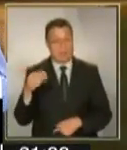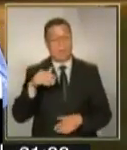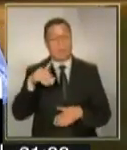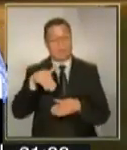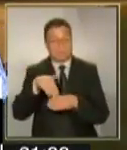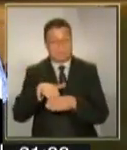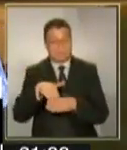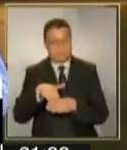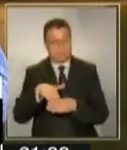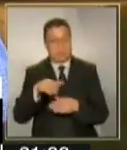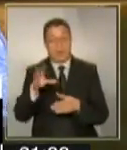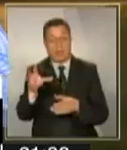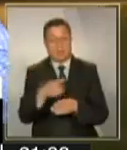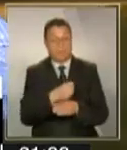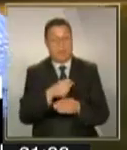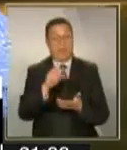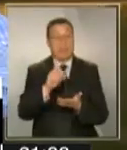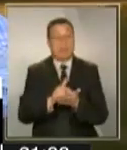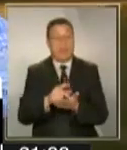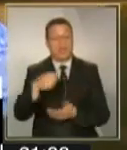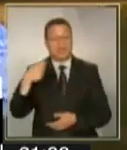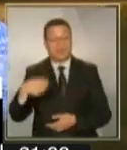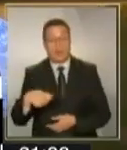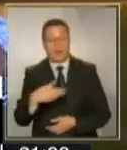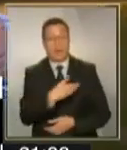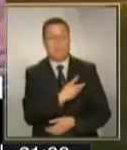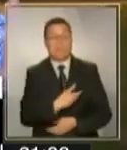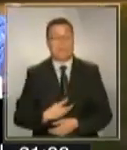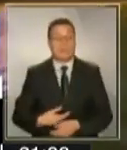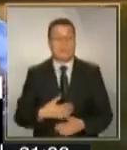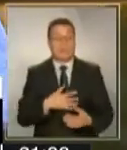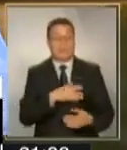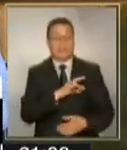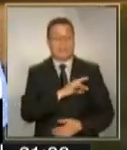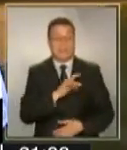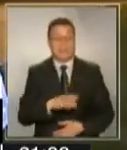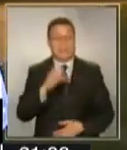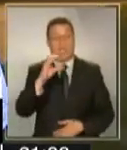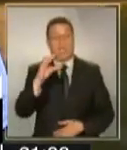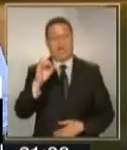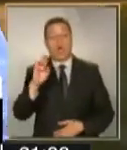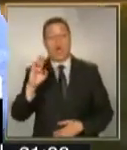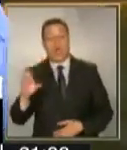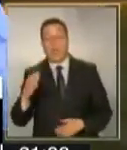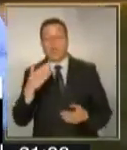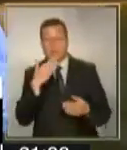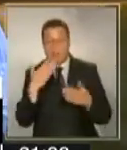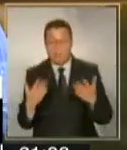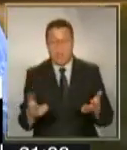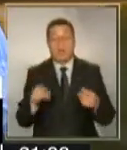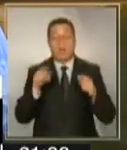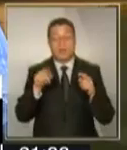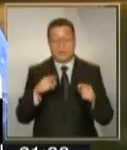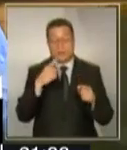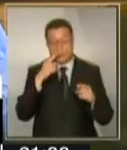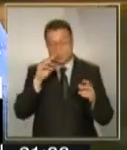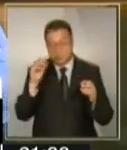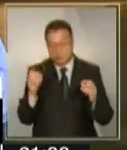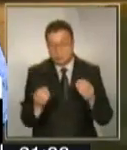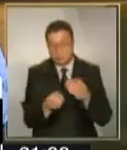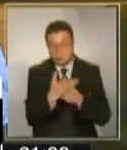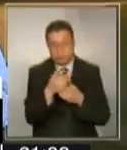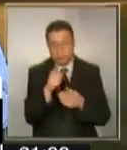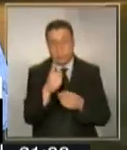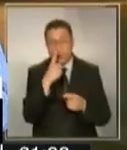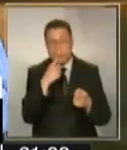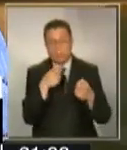de diputados, senadores, presidente de la República y CORES, y por lo tanto revivir una